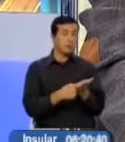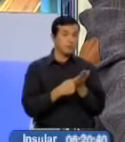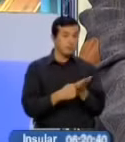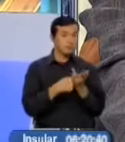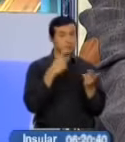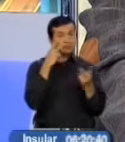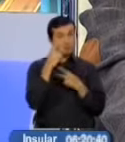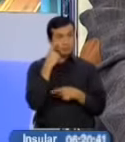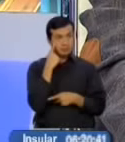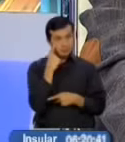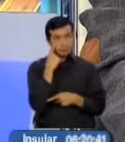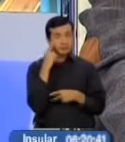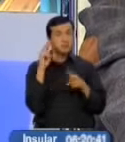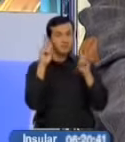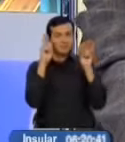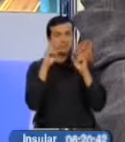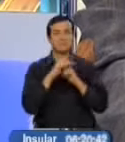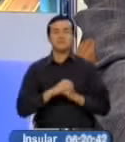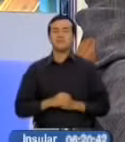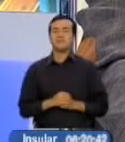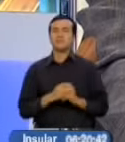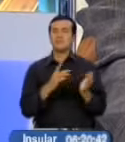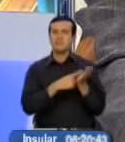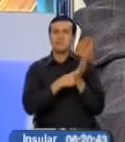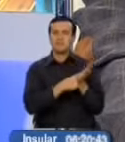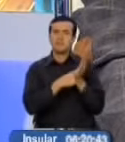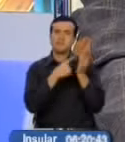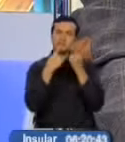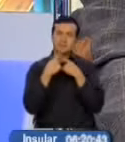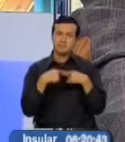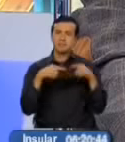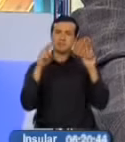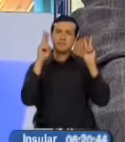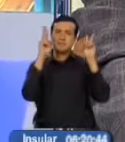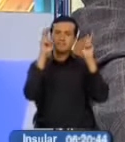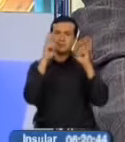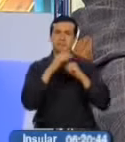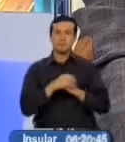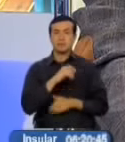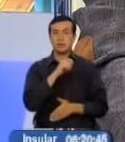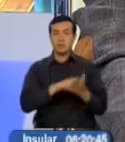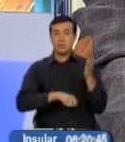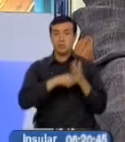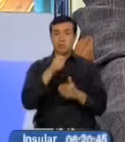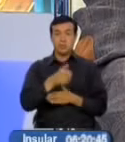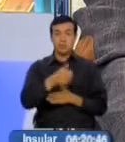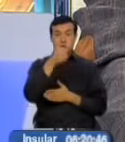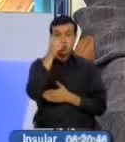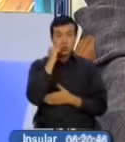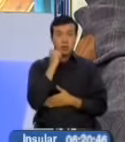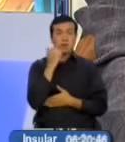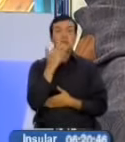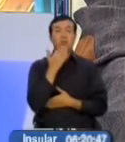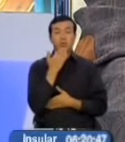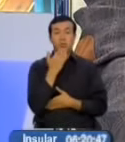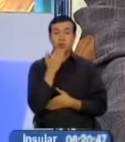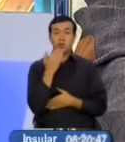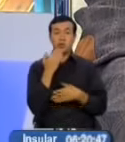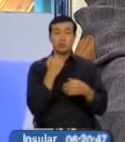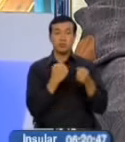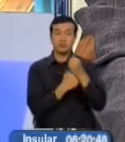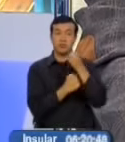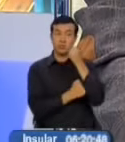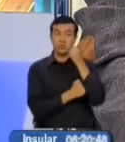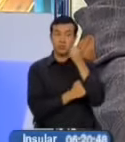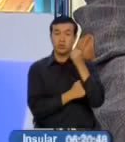Vamos entrando entonces en materia. Hay un debate diciendo que este tema que se aprobó el día de ayer afecta a la sostenibilidad